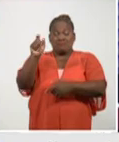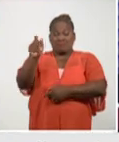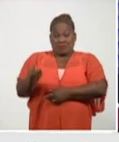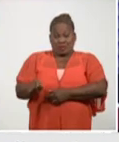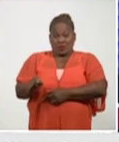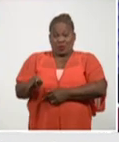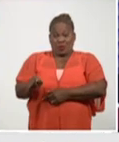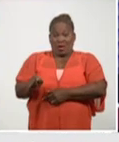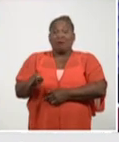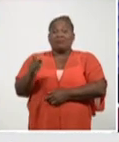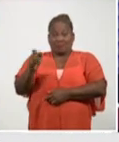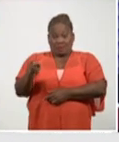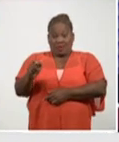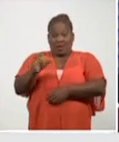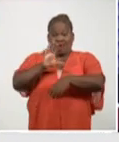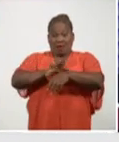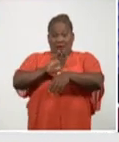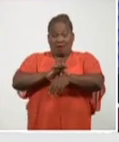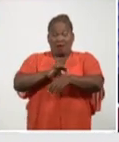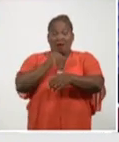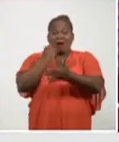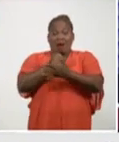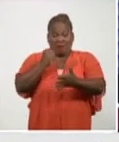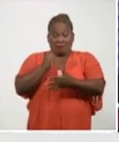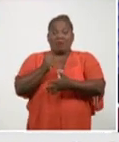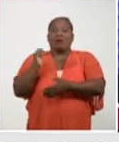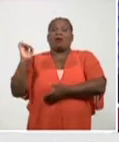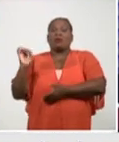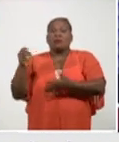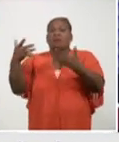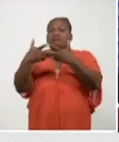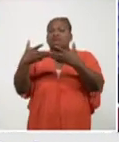viajeros internacionales. Sin embargo, el